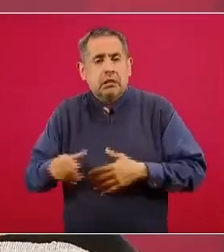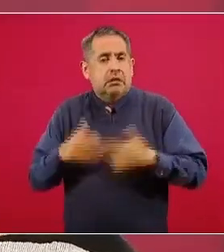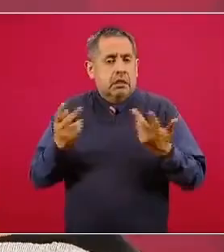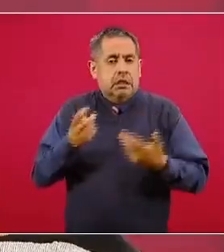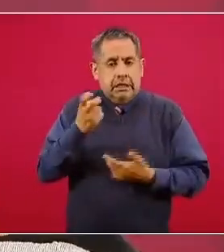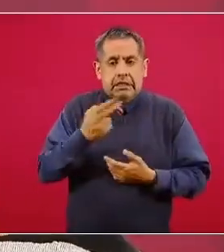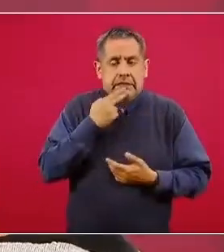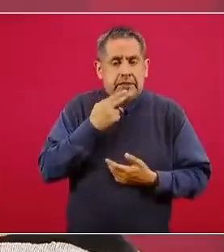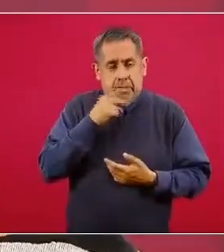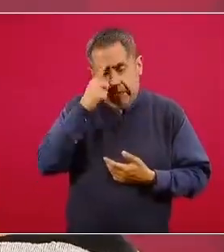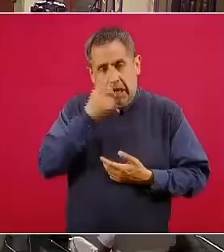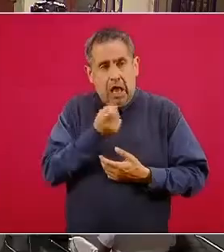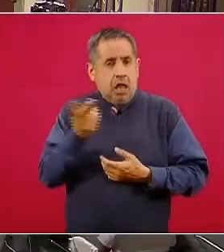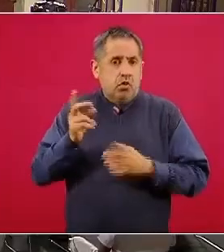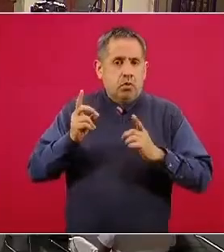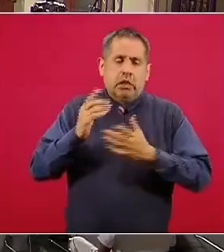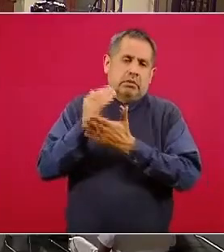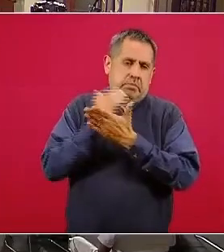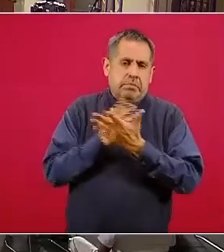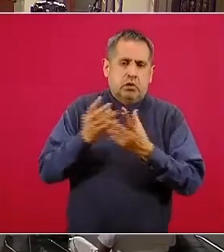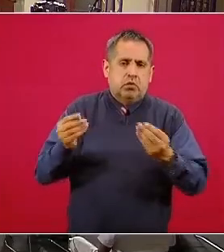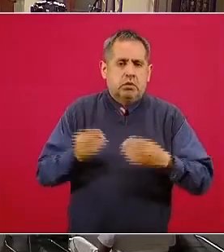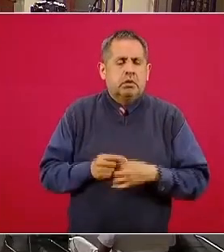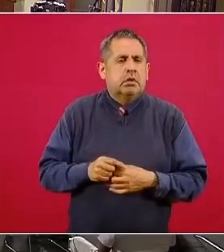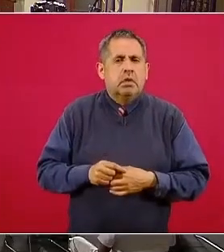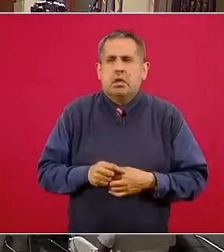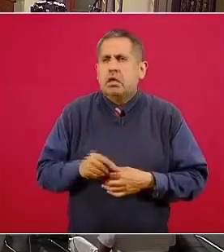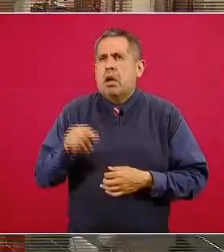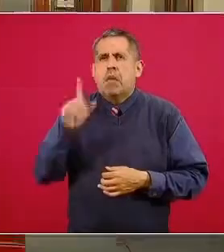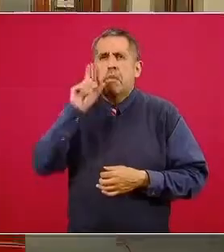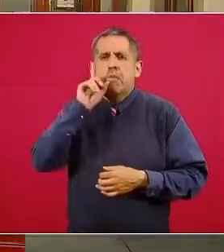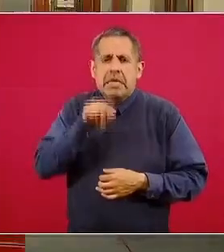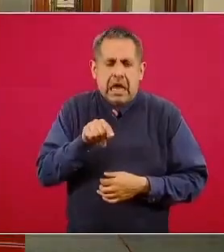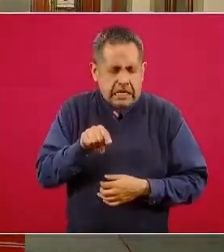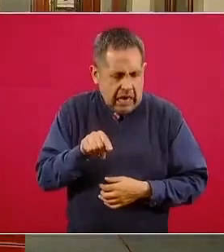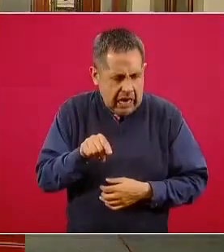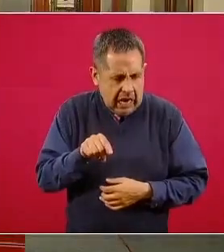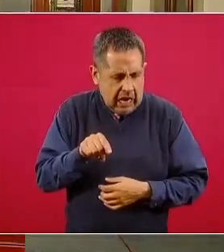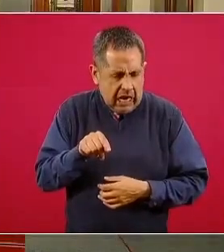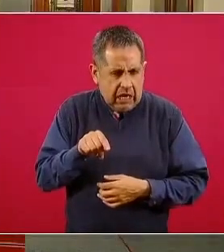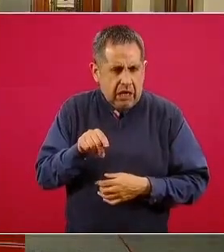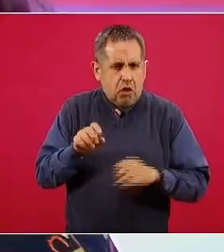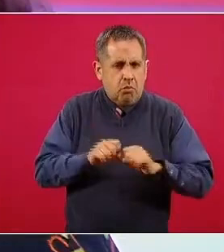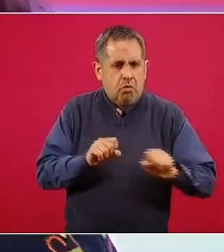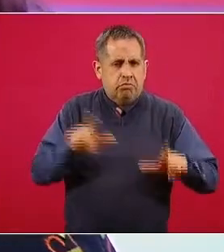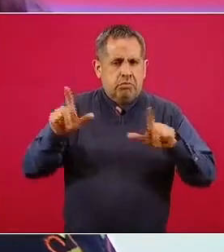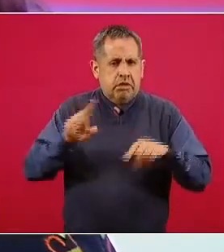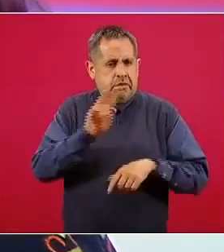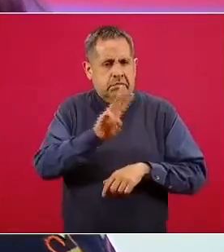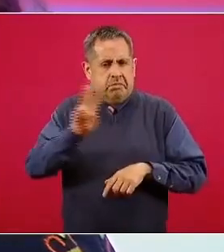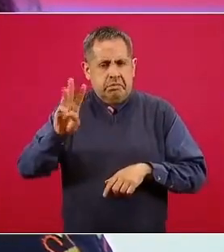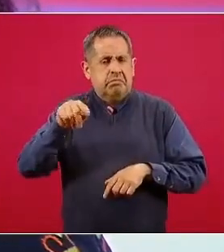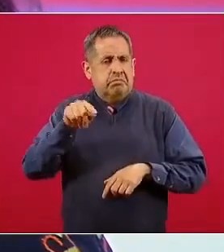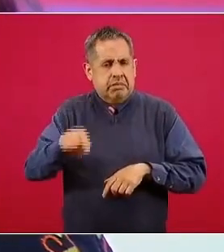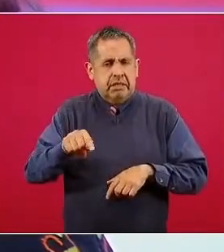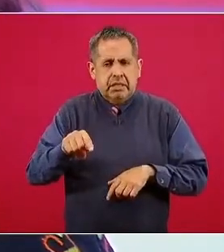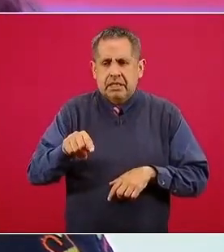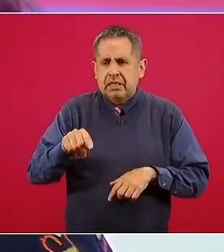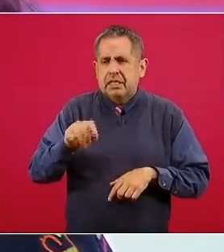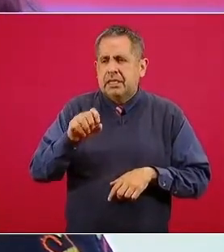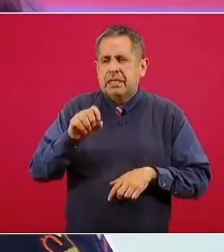son, resolverles dudas. Estaremos el día de mañana subiendo a la página web del